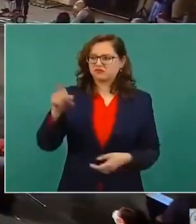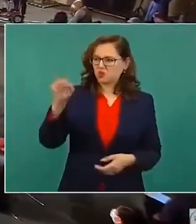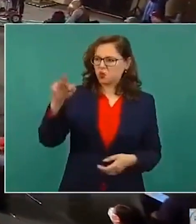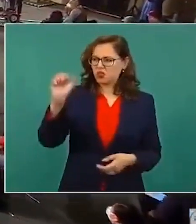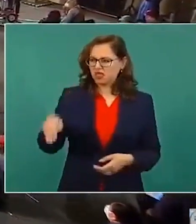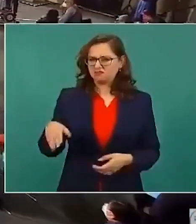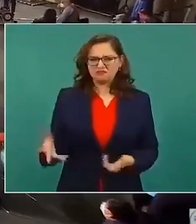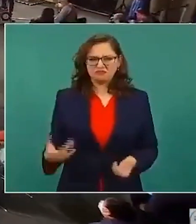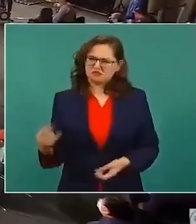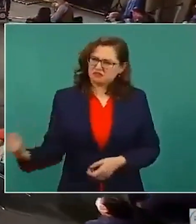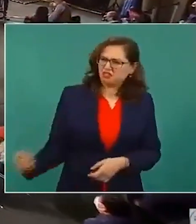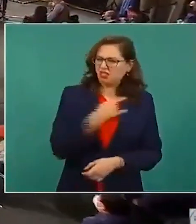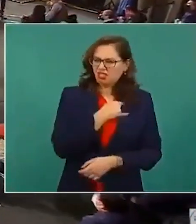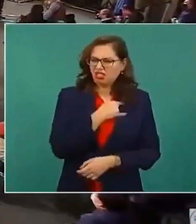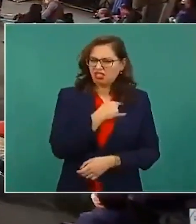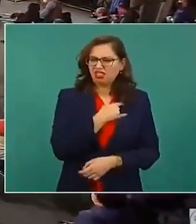individualista,